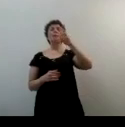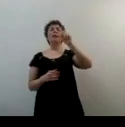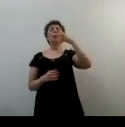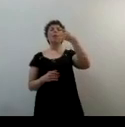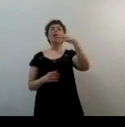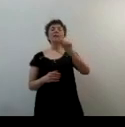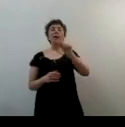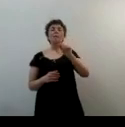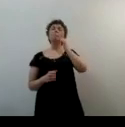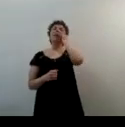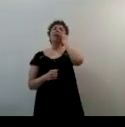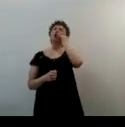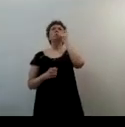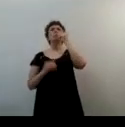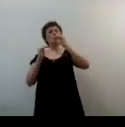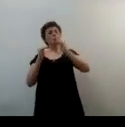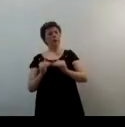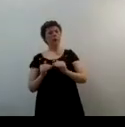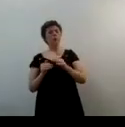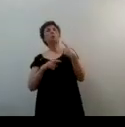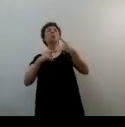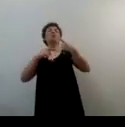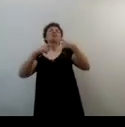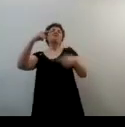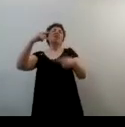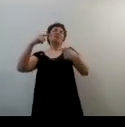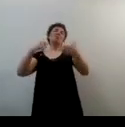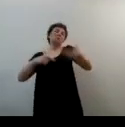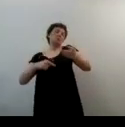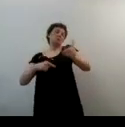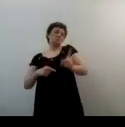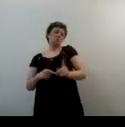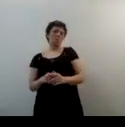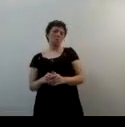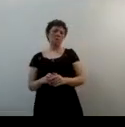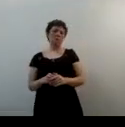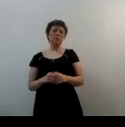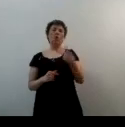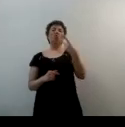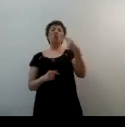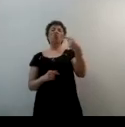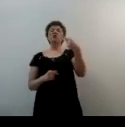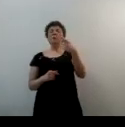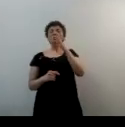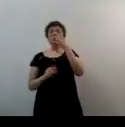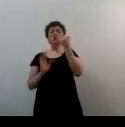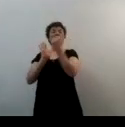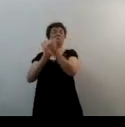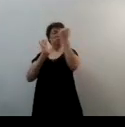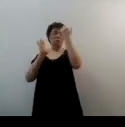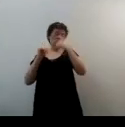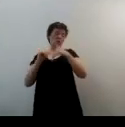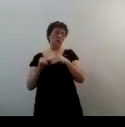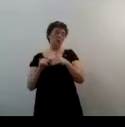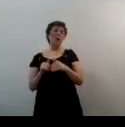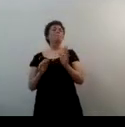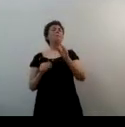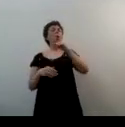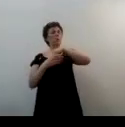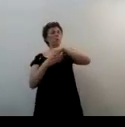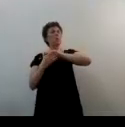pelín menos, pero la diferencia no es importante. No pasaba de 2 gramos, por eso no tiene ese simbolito, pero tiene buen contenido en